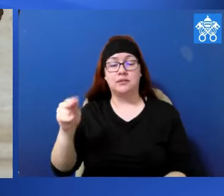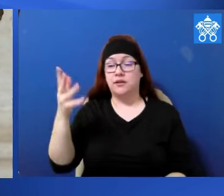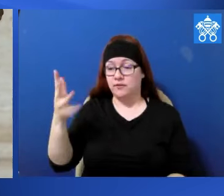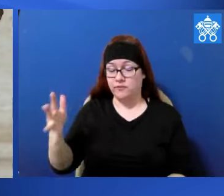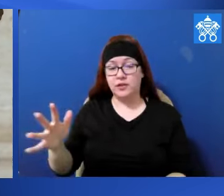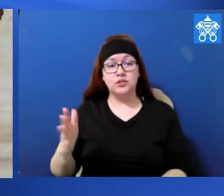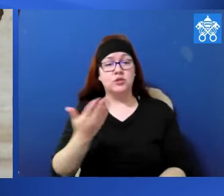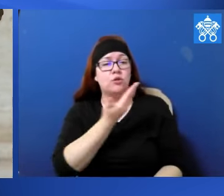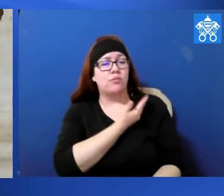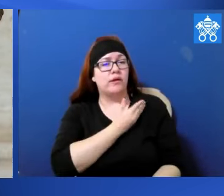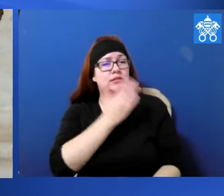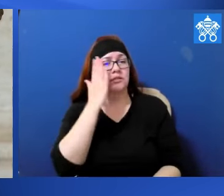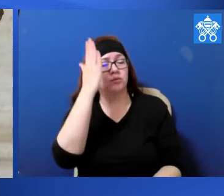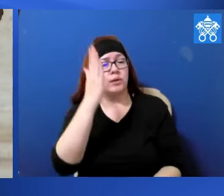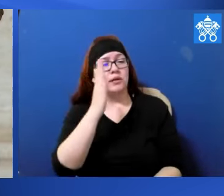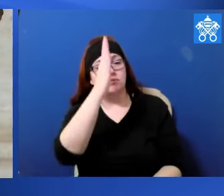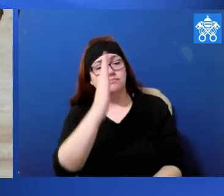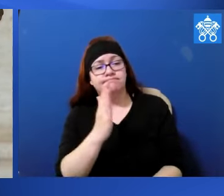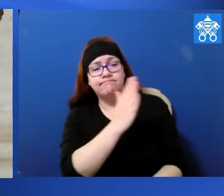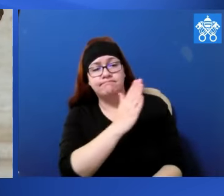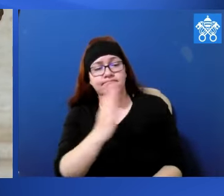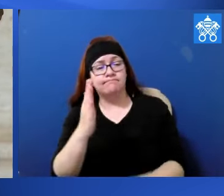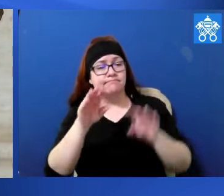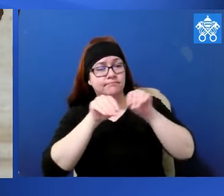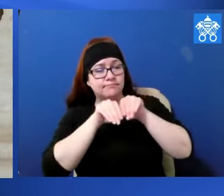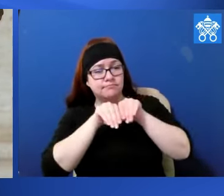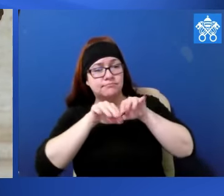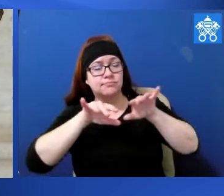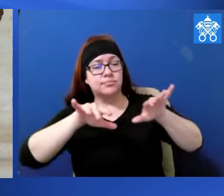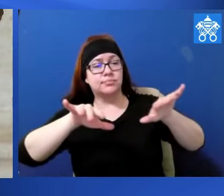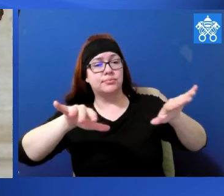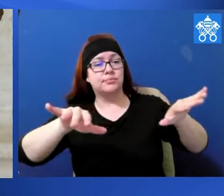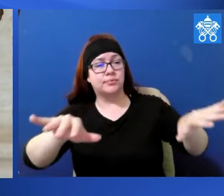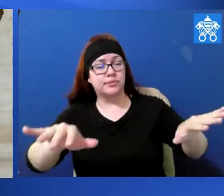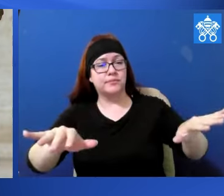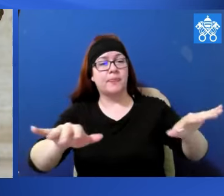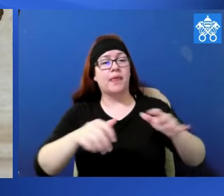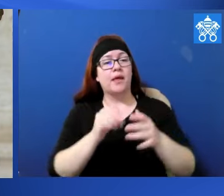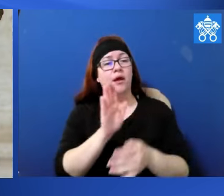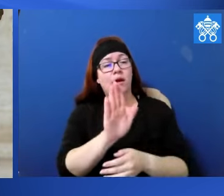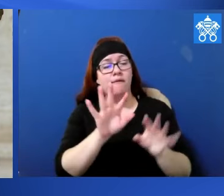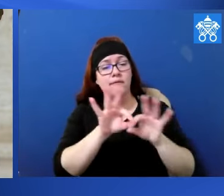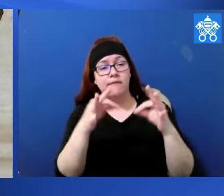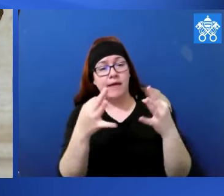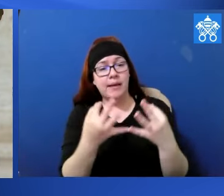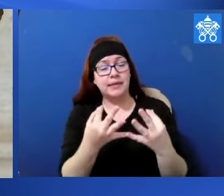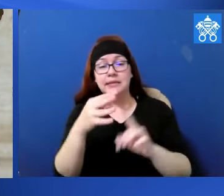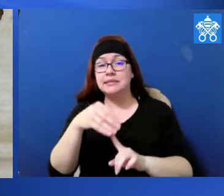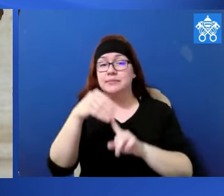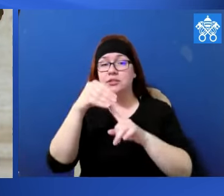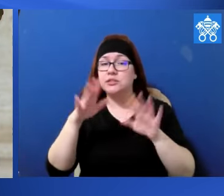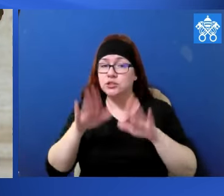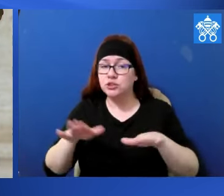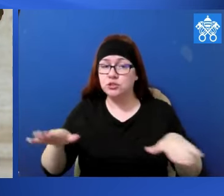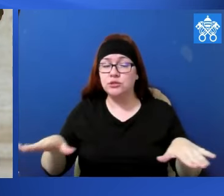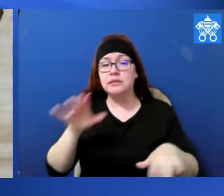su santidad impartirá a todos los presentes la bendición apostólica que extiende complacido a sus